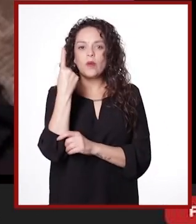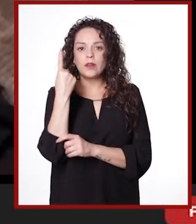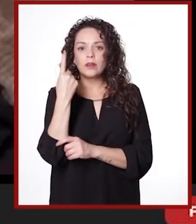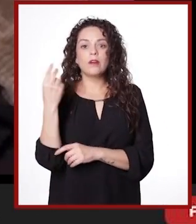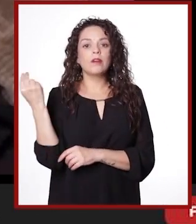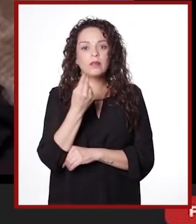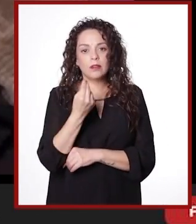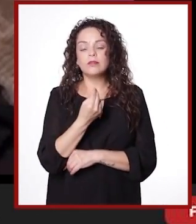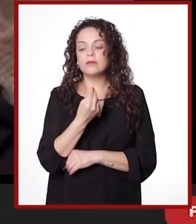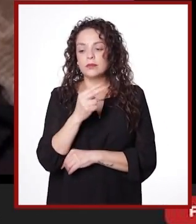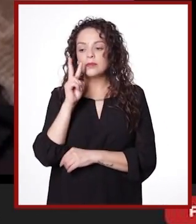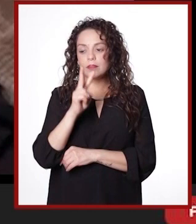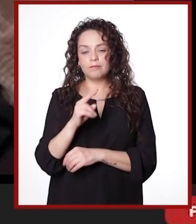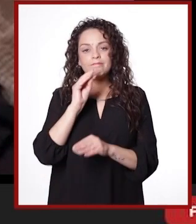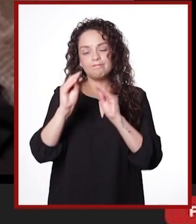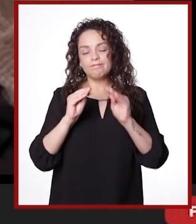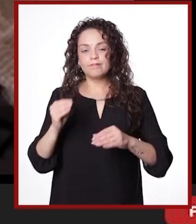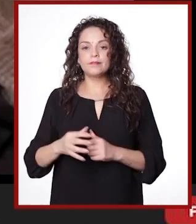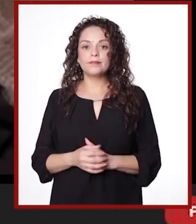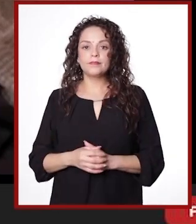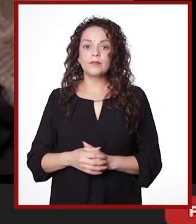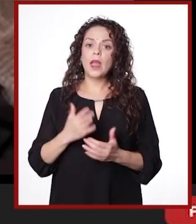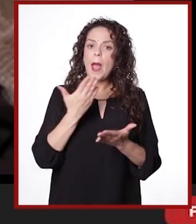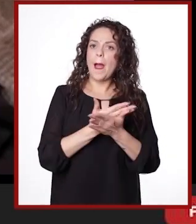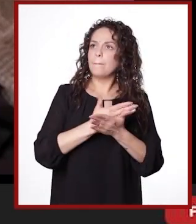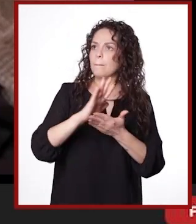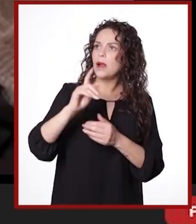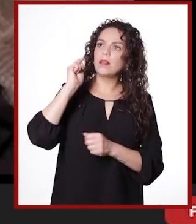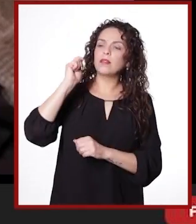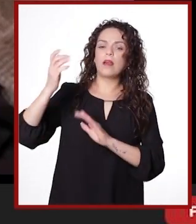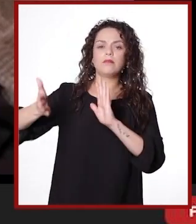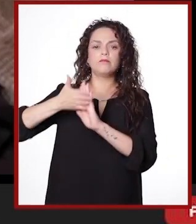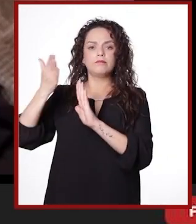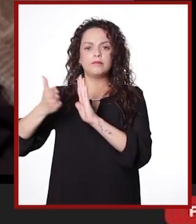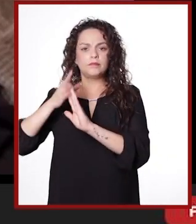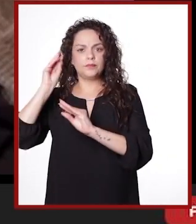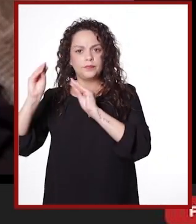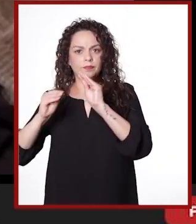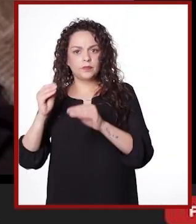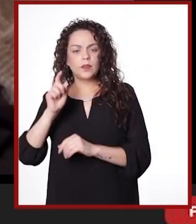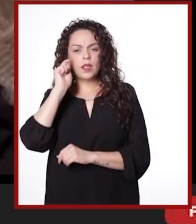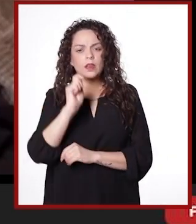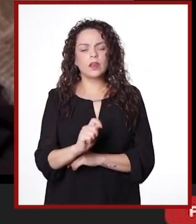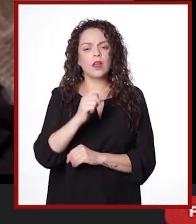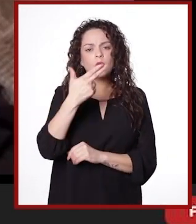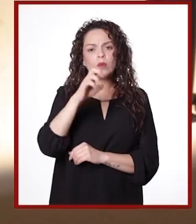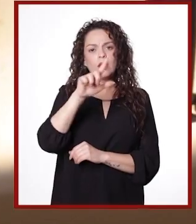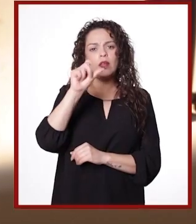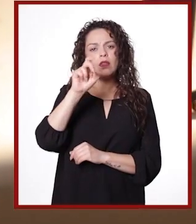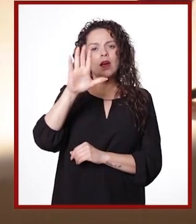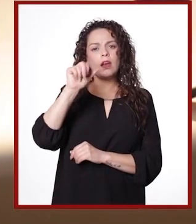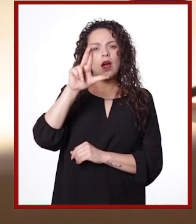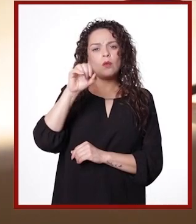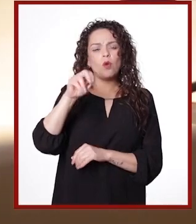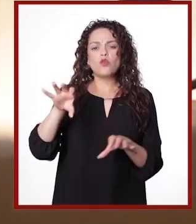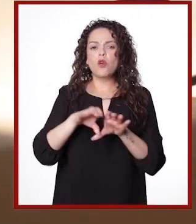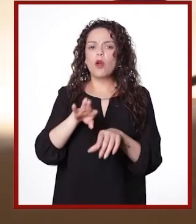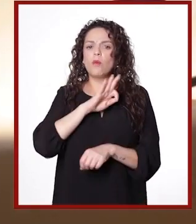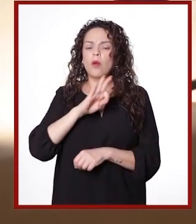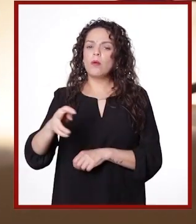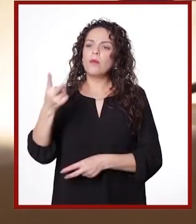que estar invirtiendo hoy en día. Además de las construcciones y la disminución de la huella de carbono, ¿de qué manera se complementa el desarrollo